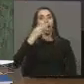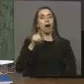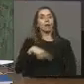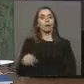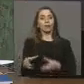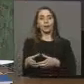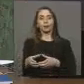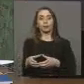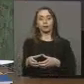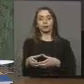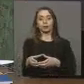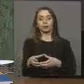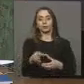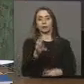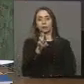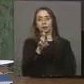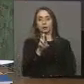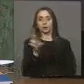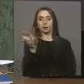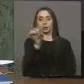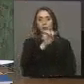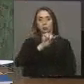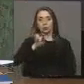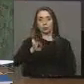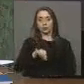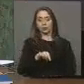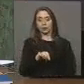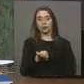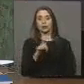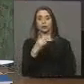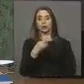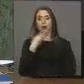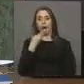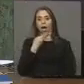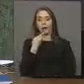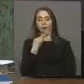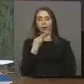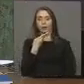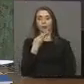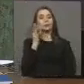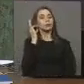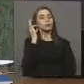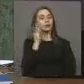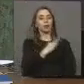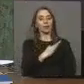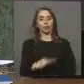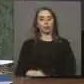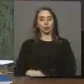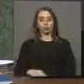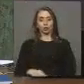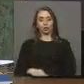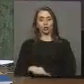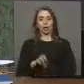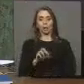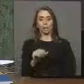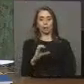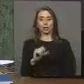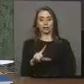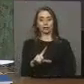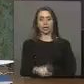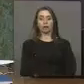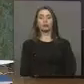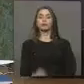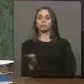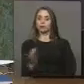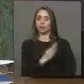...de bancada del Partido Socialista y le damos en primer lugar la palabra a la colega diputada doña Denise Pascal Ayer.